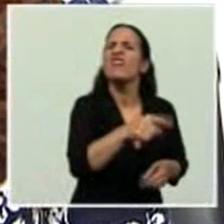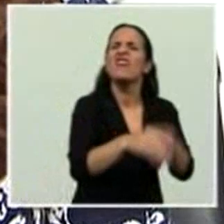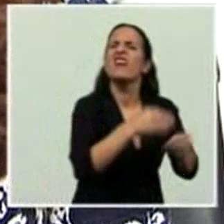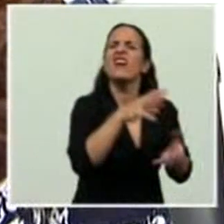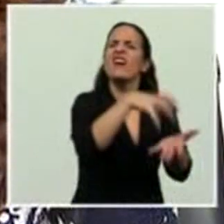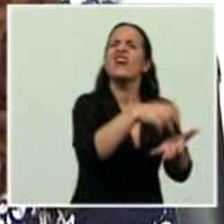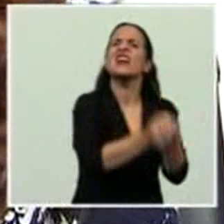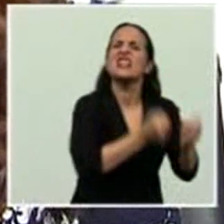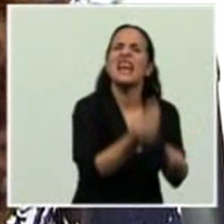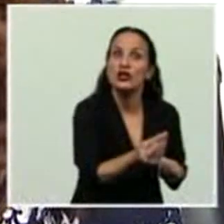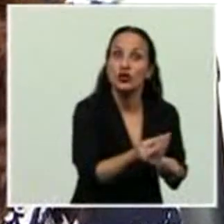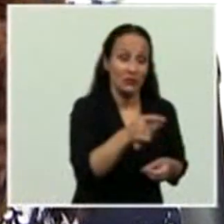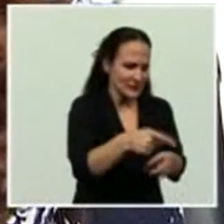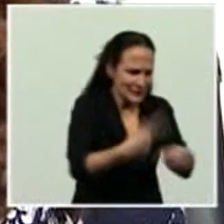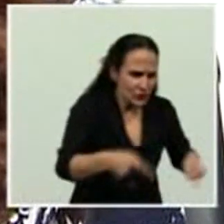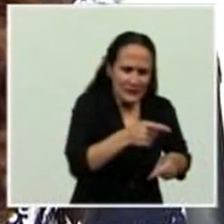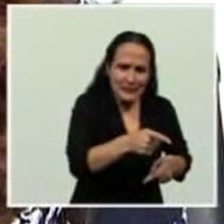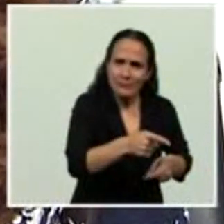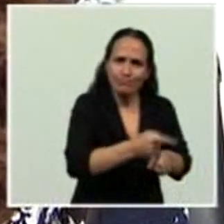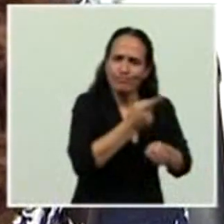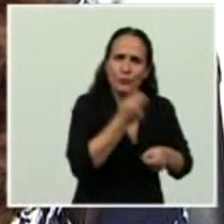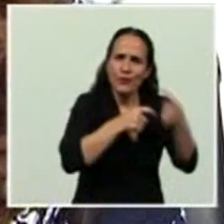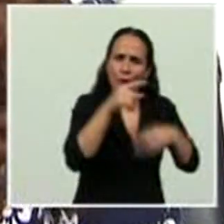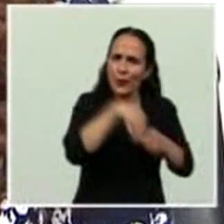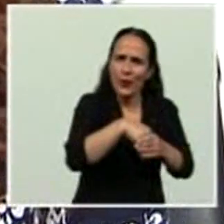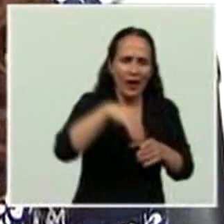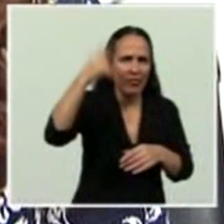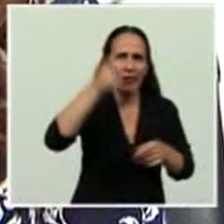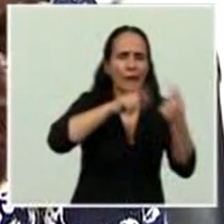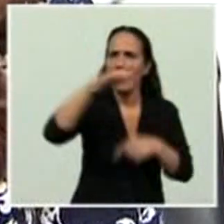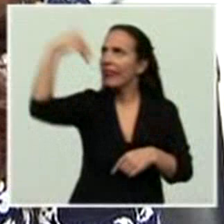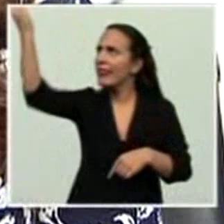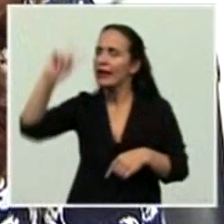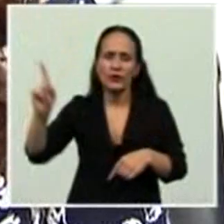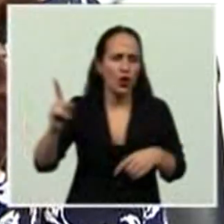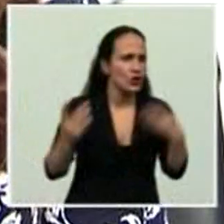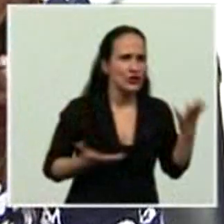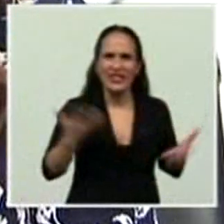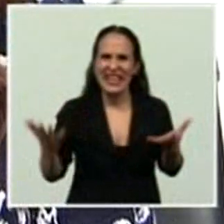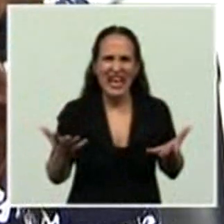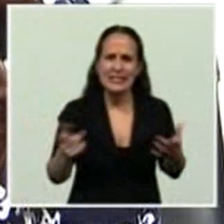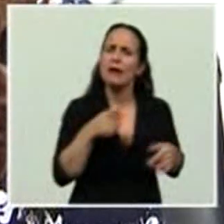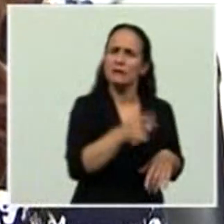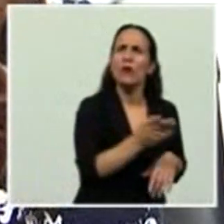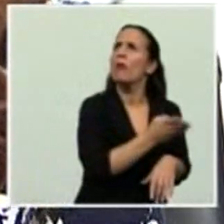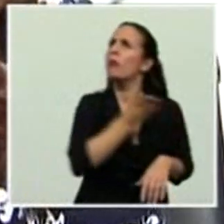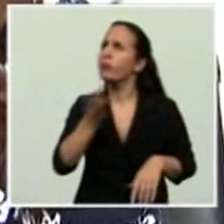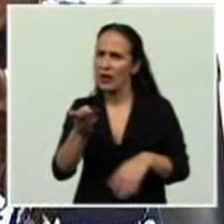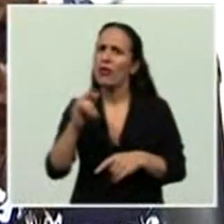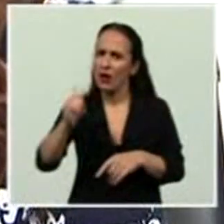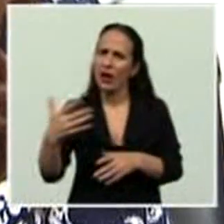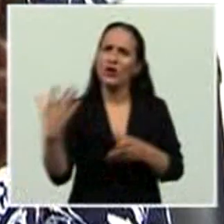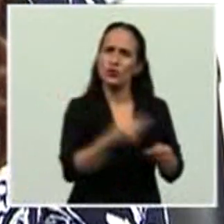reconvirtió su producto ya no podía ser colocado en el mercado internacional Qué hizo reclamó la ayuda pero no para ser